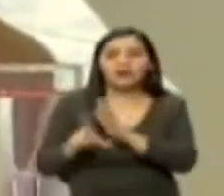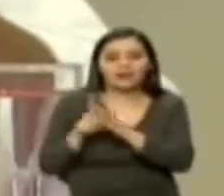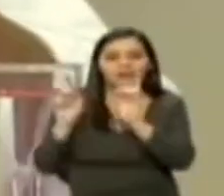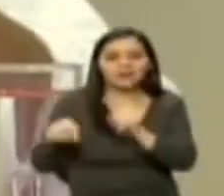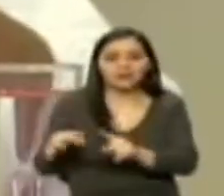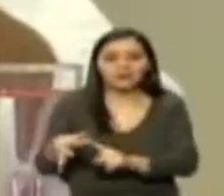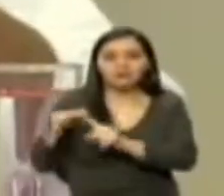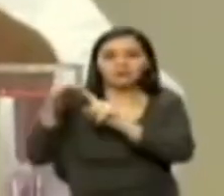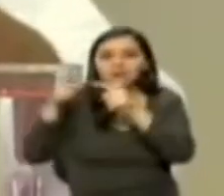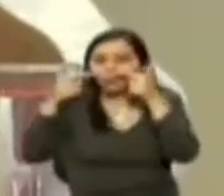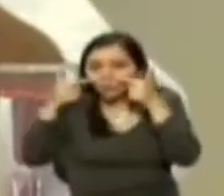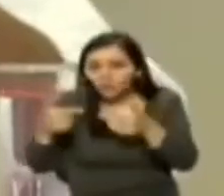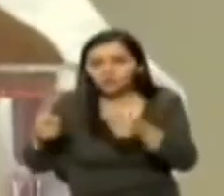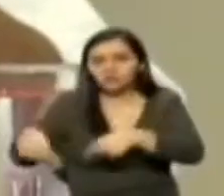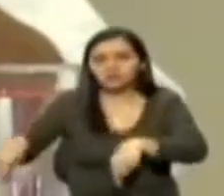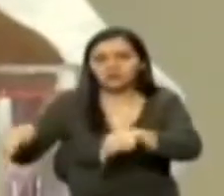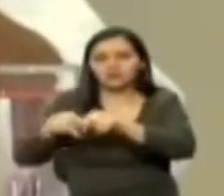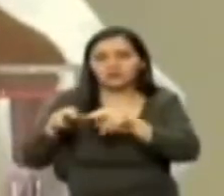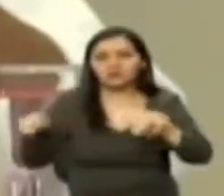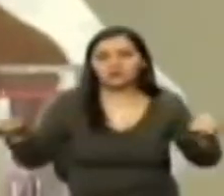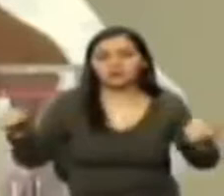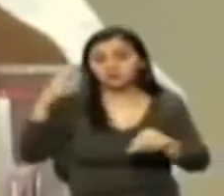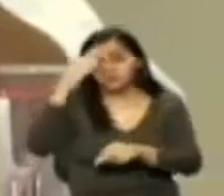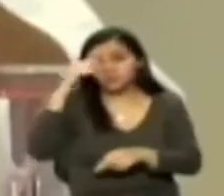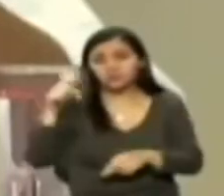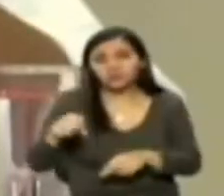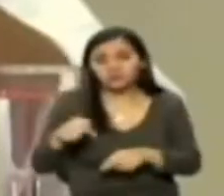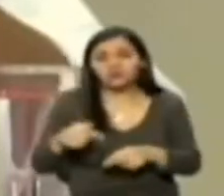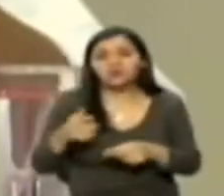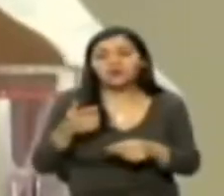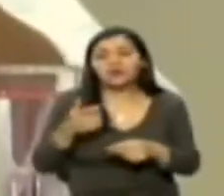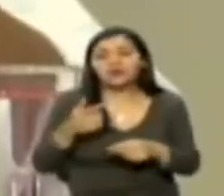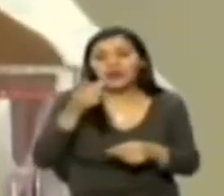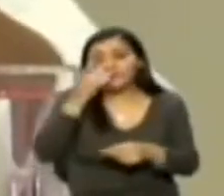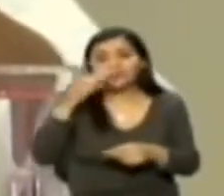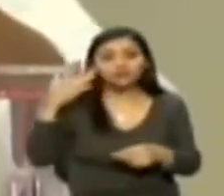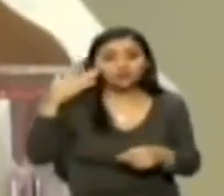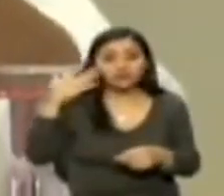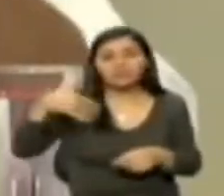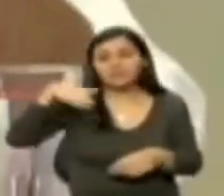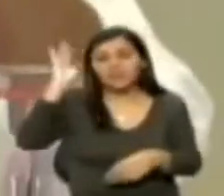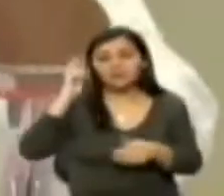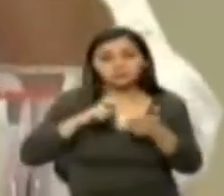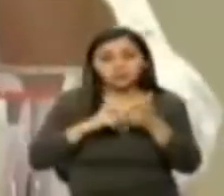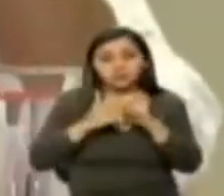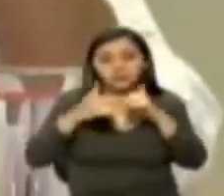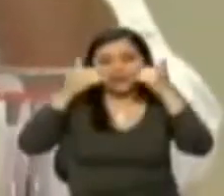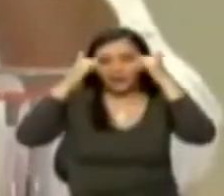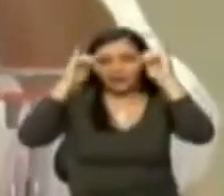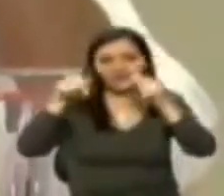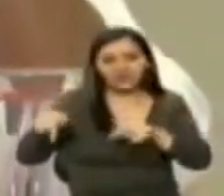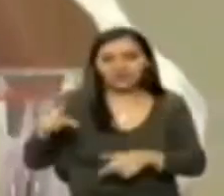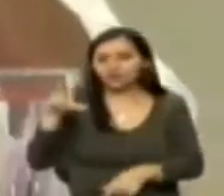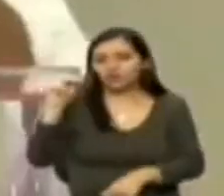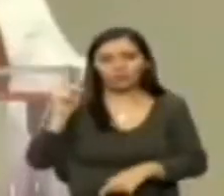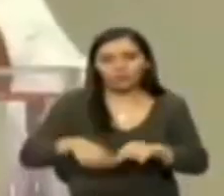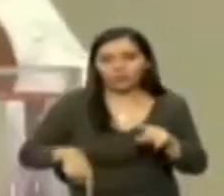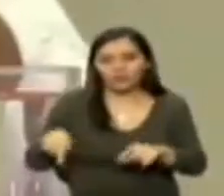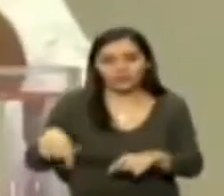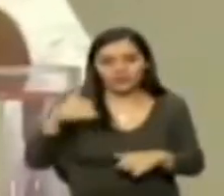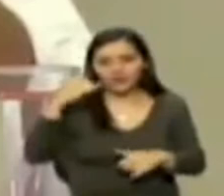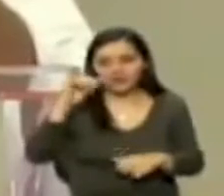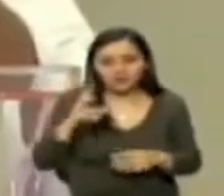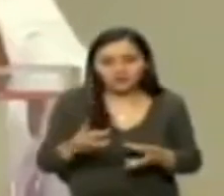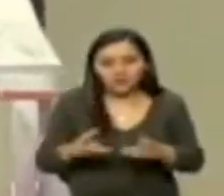Amazonía es la expansión de la frontera agrícola y pecuaria. Entonces, todos esos aspectos debe tener una ley.